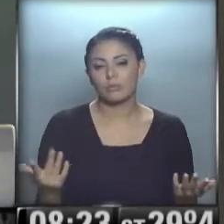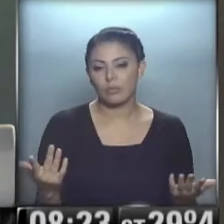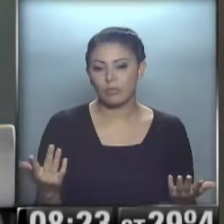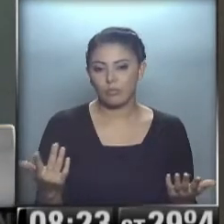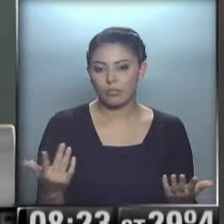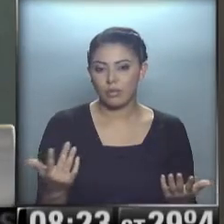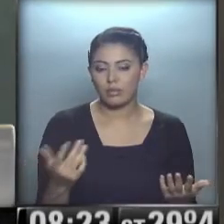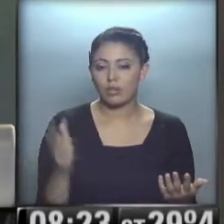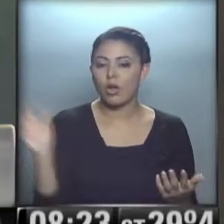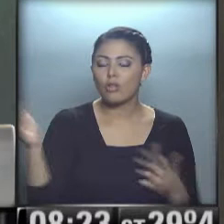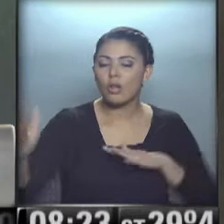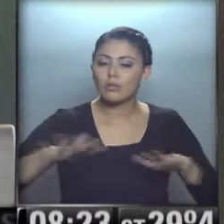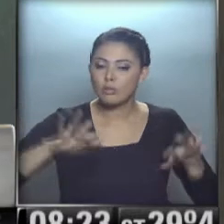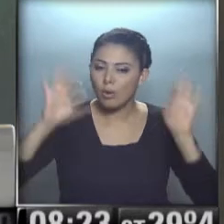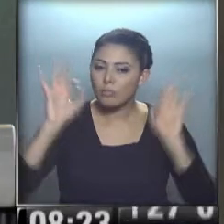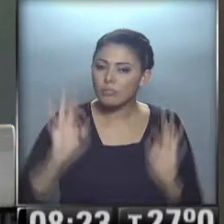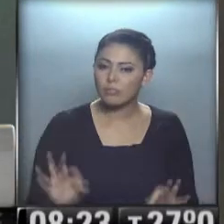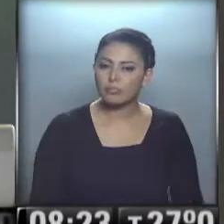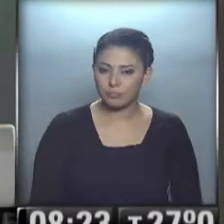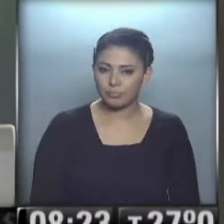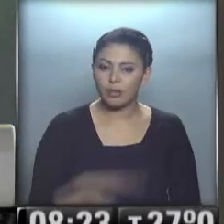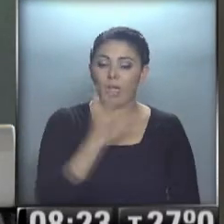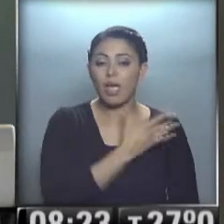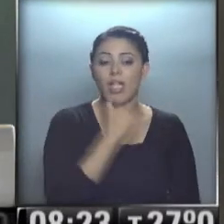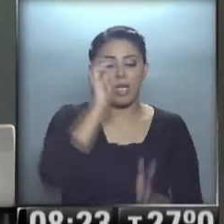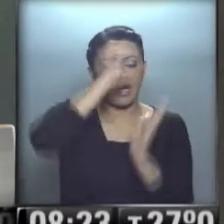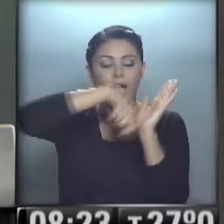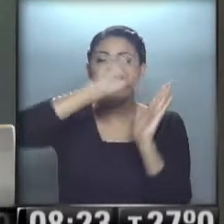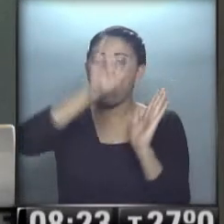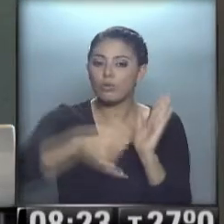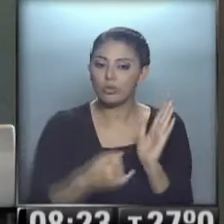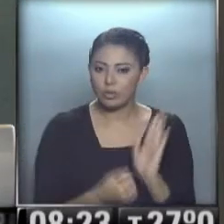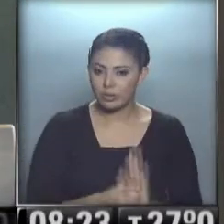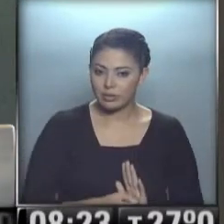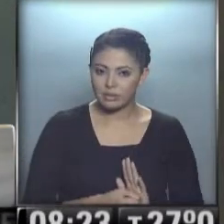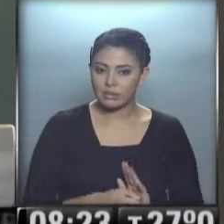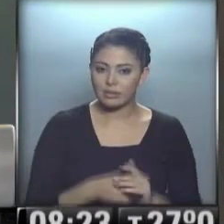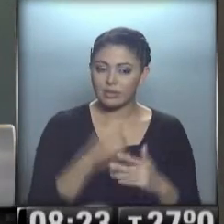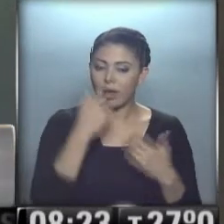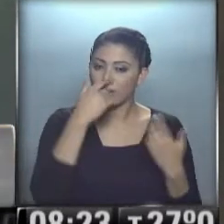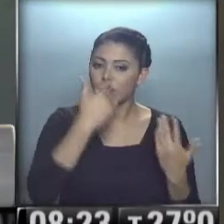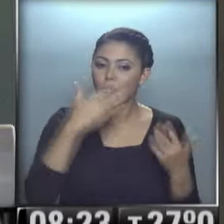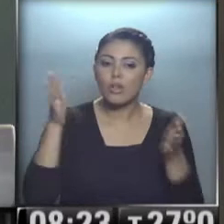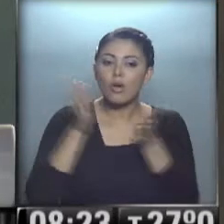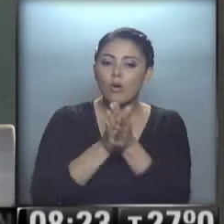se generan las condiciones para que las autorizaciones pertinentes estén en línea con